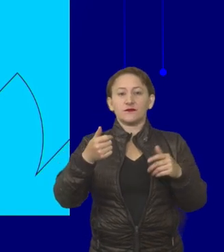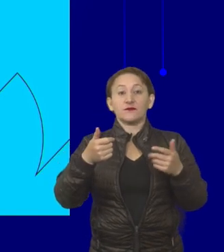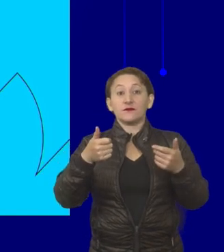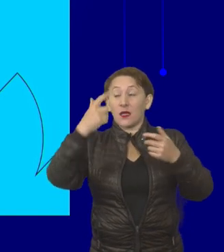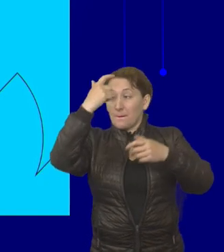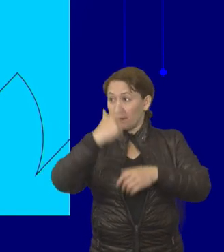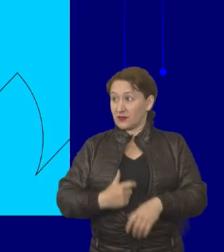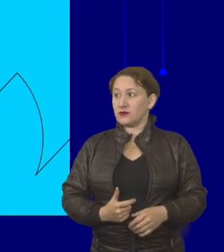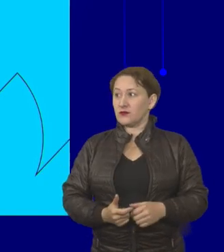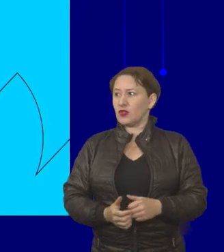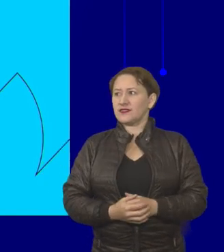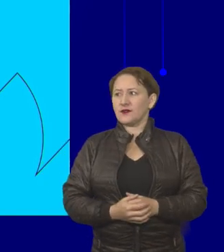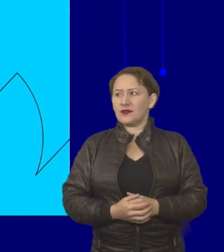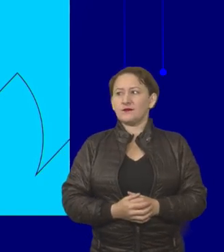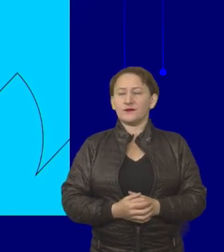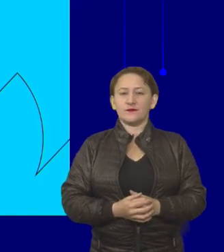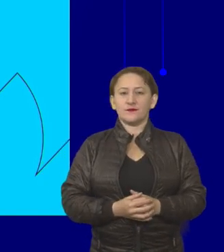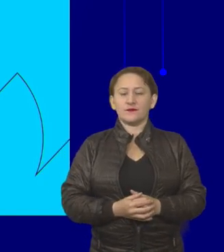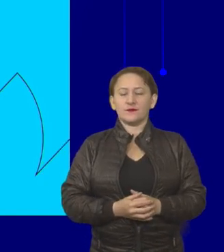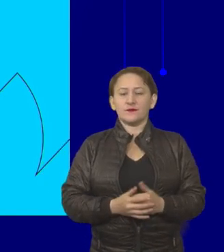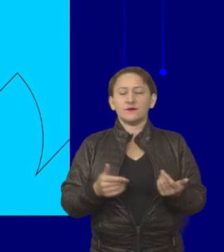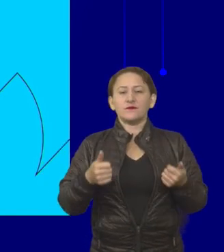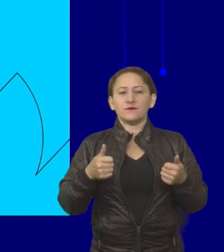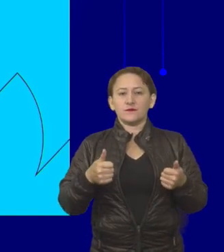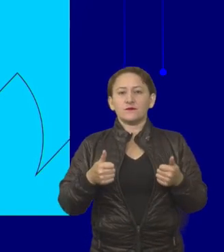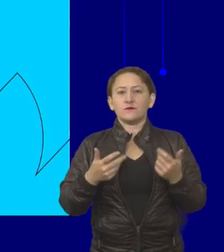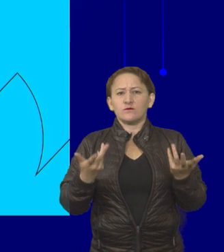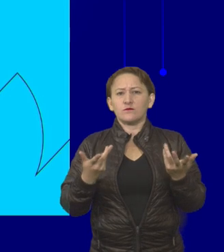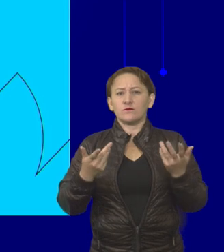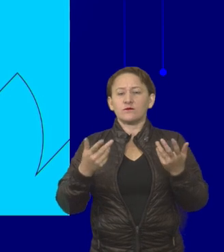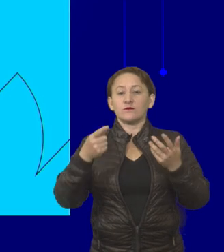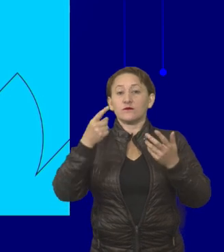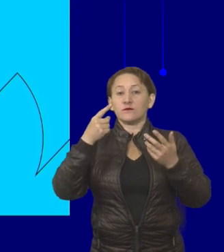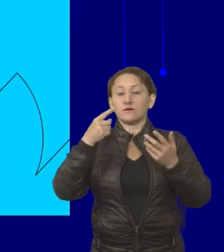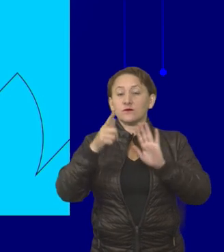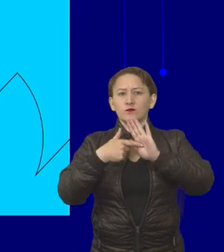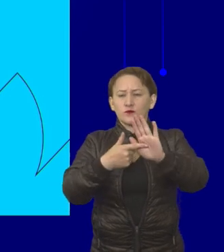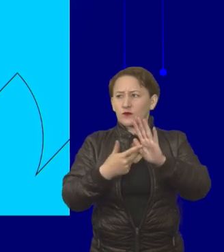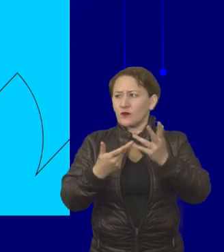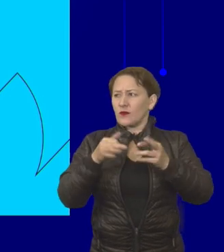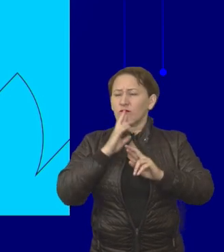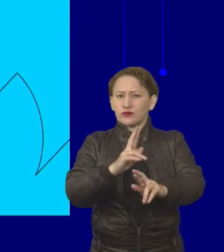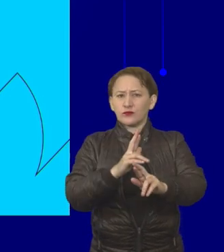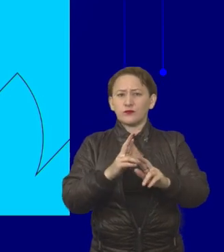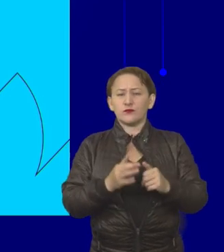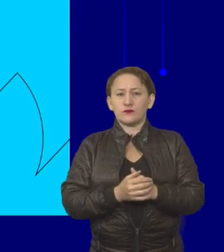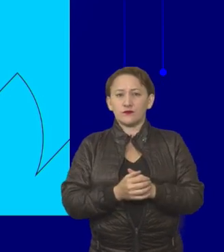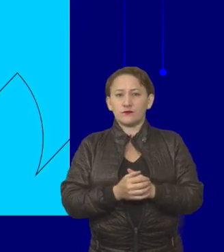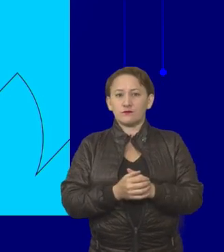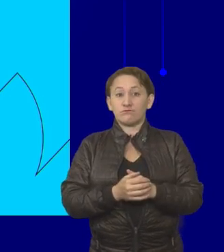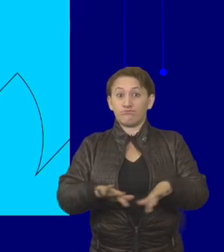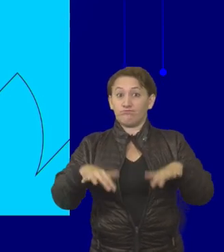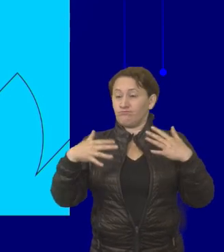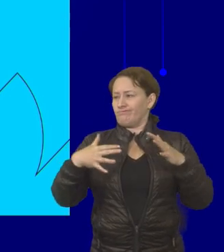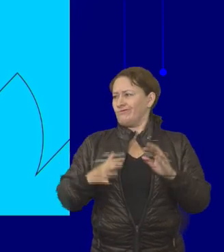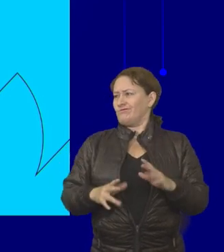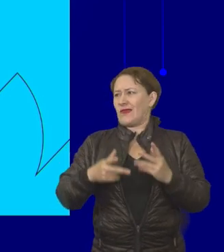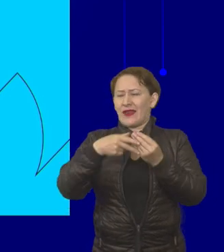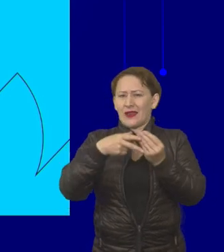persona, ¿cierto?, y como ser que se va estructurando, si muestra resultados, definitivamente